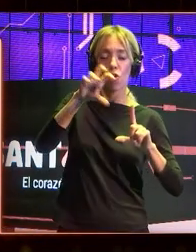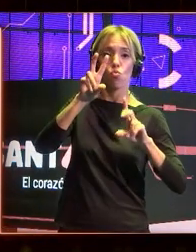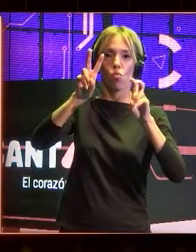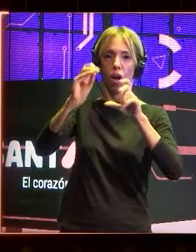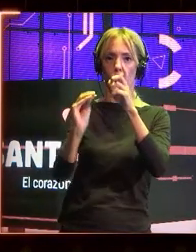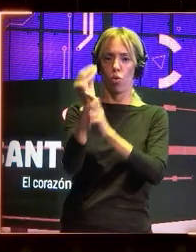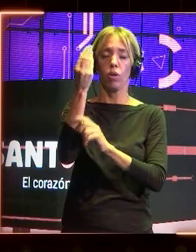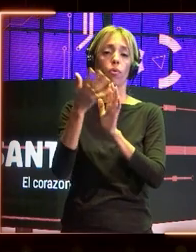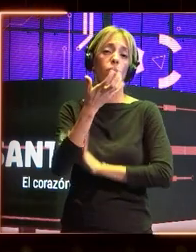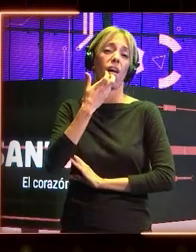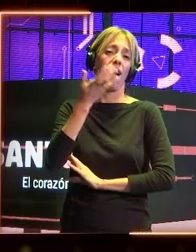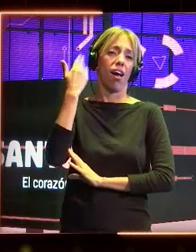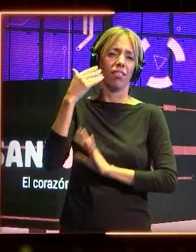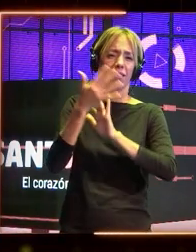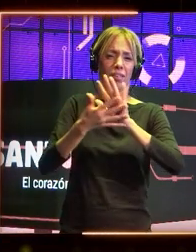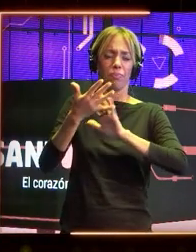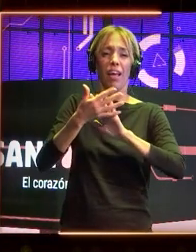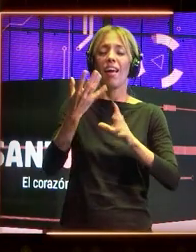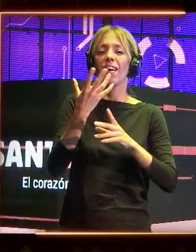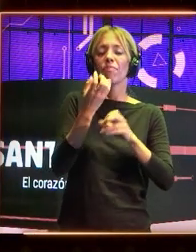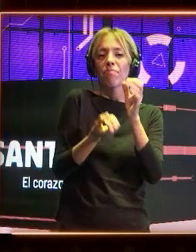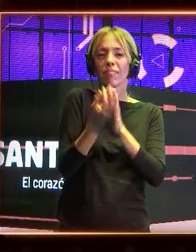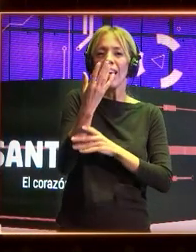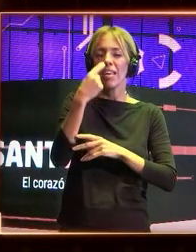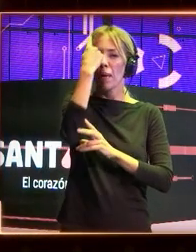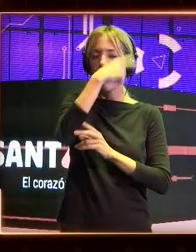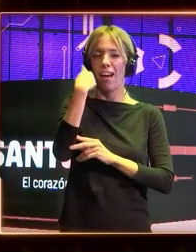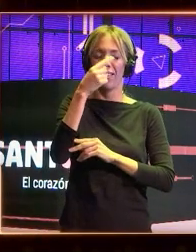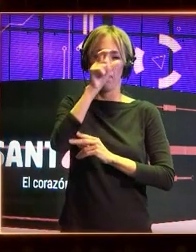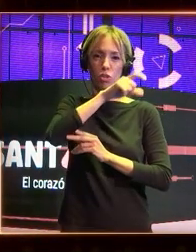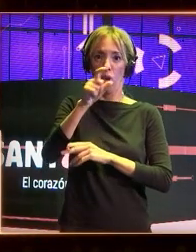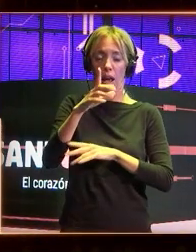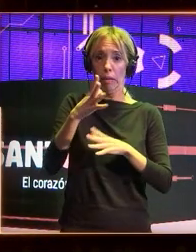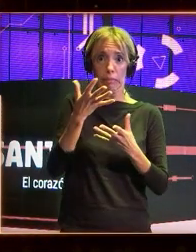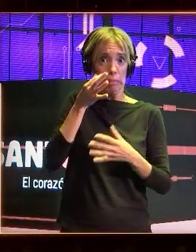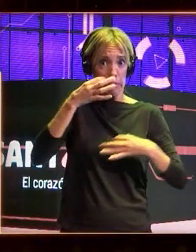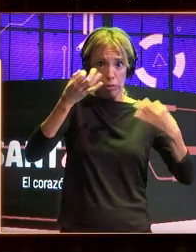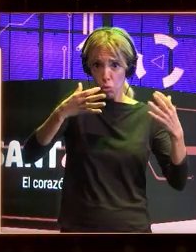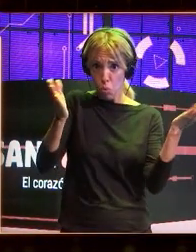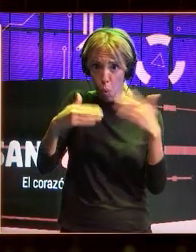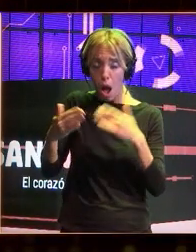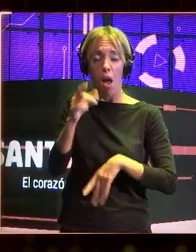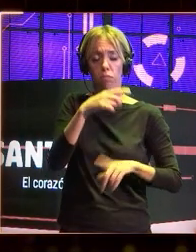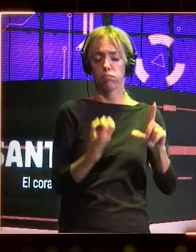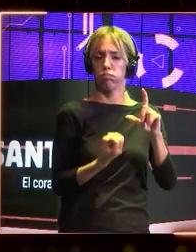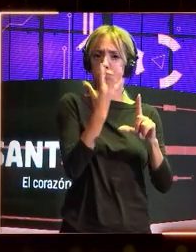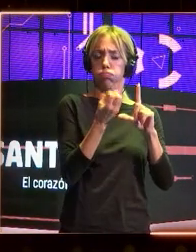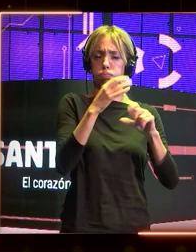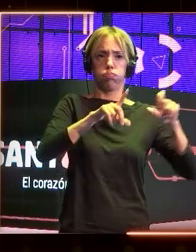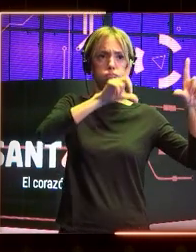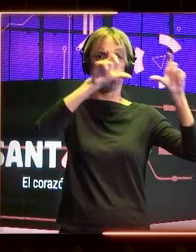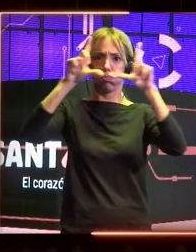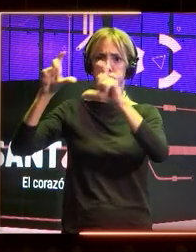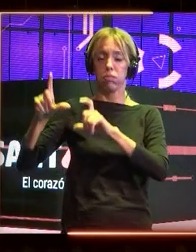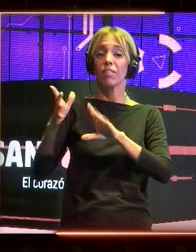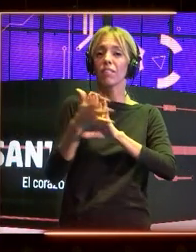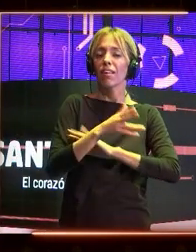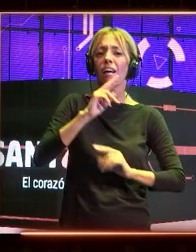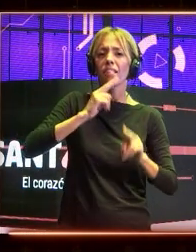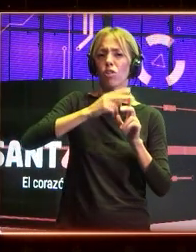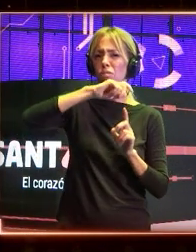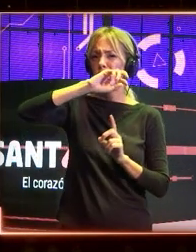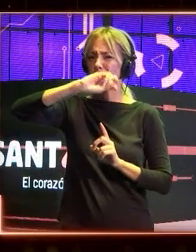por ejemplo como hemos visto antes generar imágenes de caras de personas que no existen y esto funciona para muchos tipos de datos